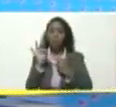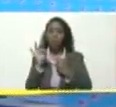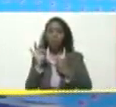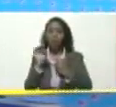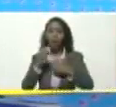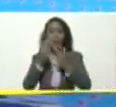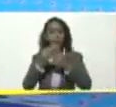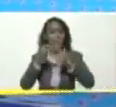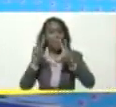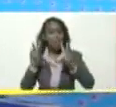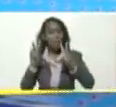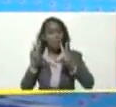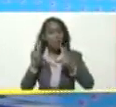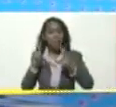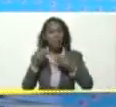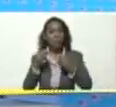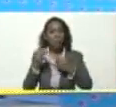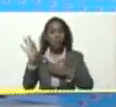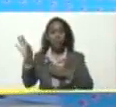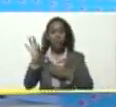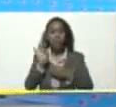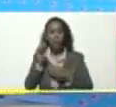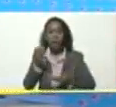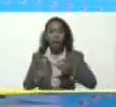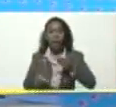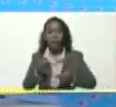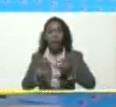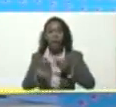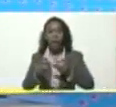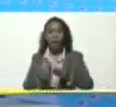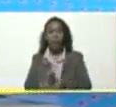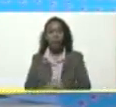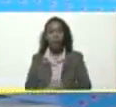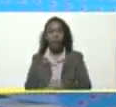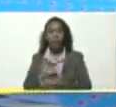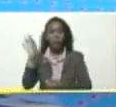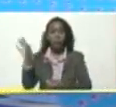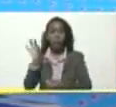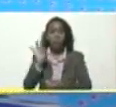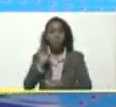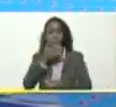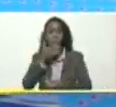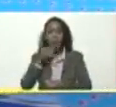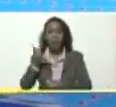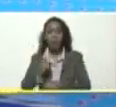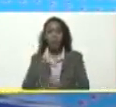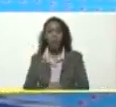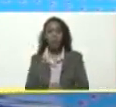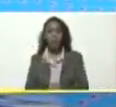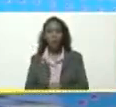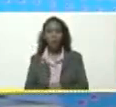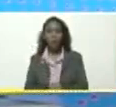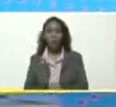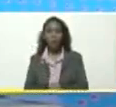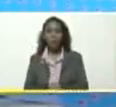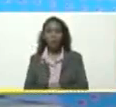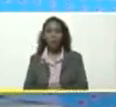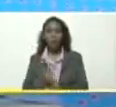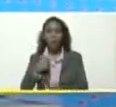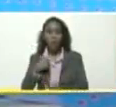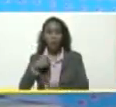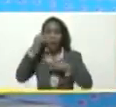paz, para elegir por la estabilidad, para elegir por la mejoría. He estado